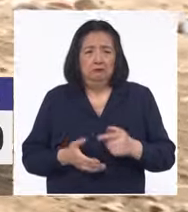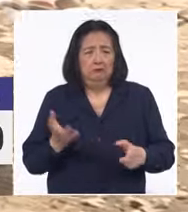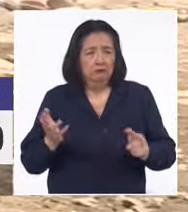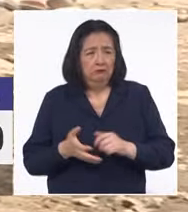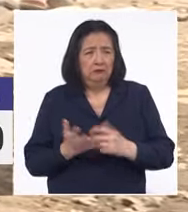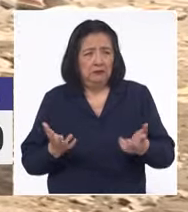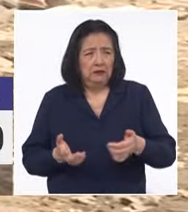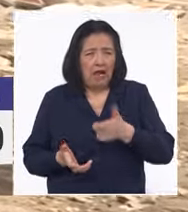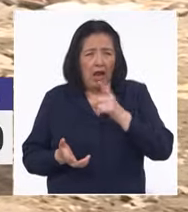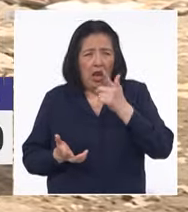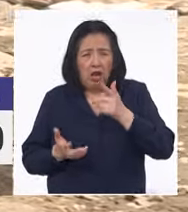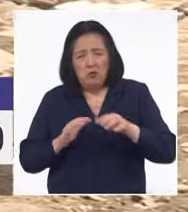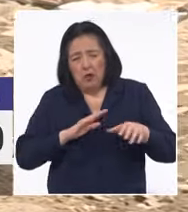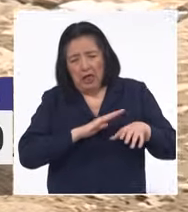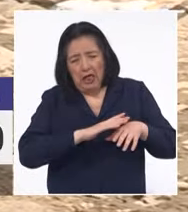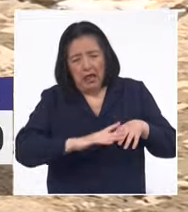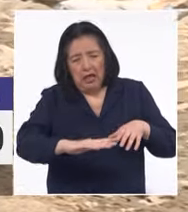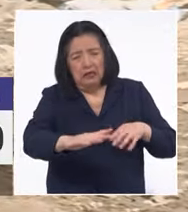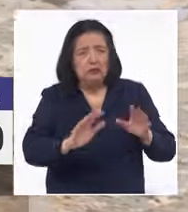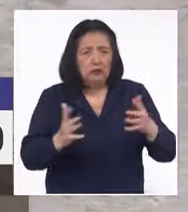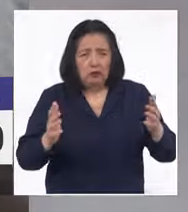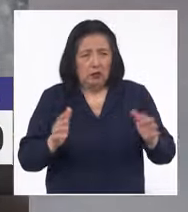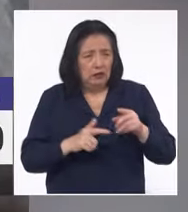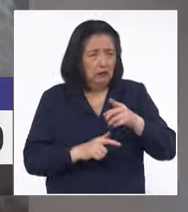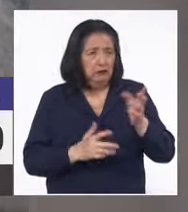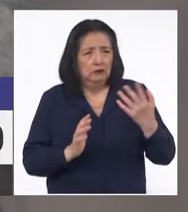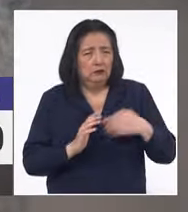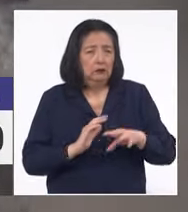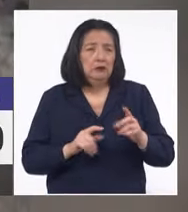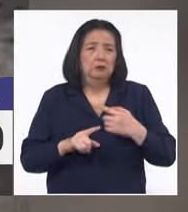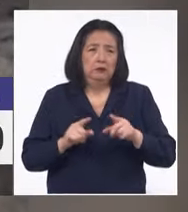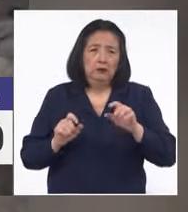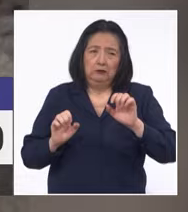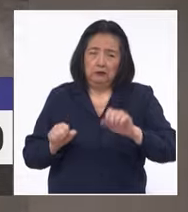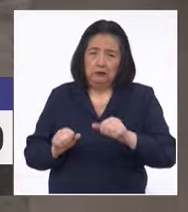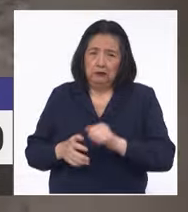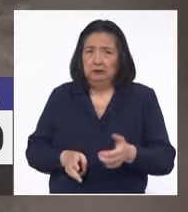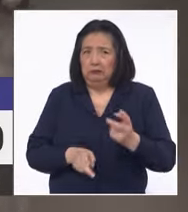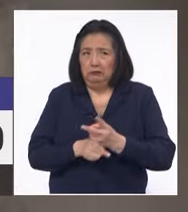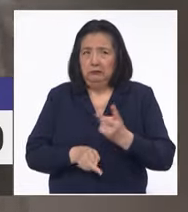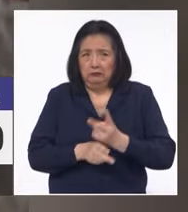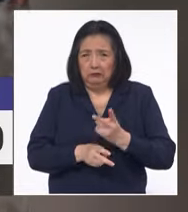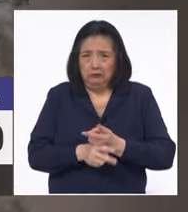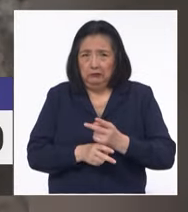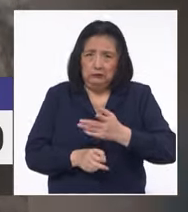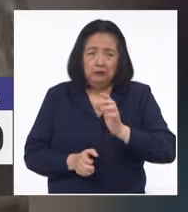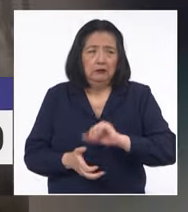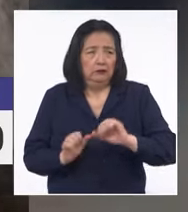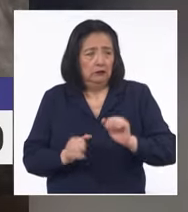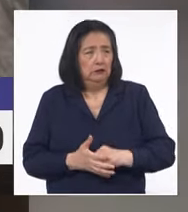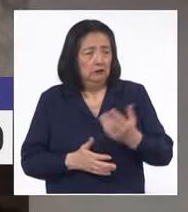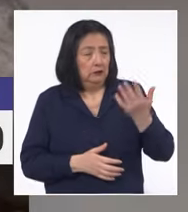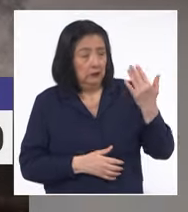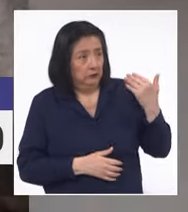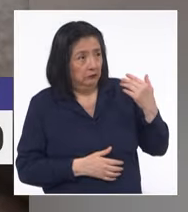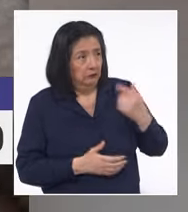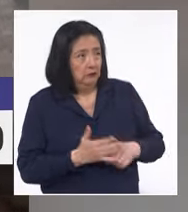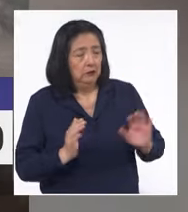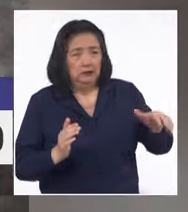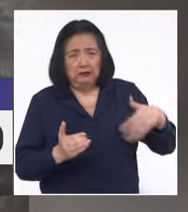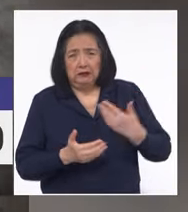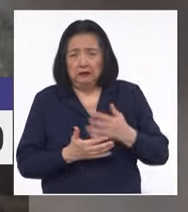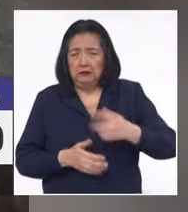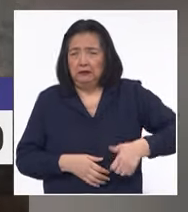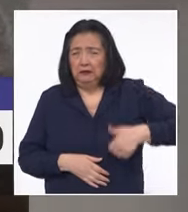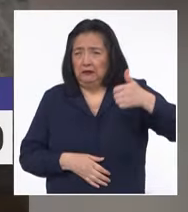de lleno de agua aquí en donde hayan ingresado las viviendas. Sin embargo, todavía se están tomando las medidas de prevención. Hace unos momentos también llegó el jefe